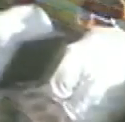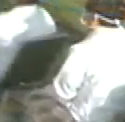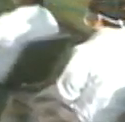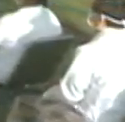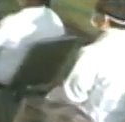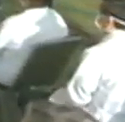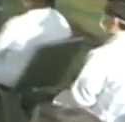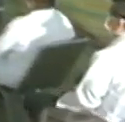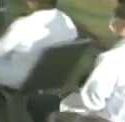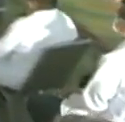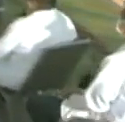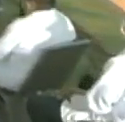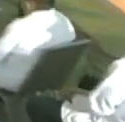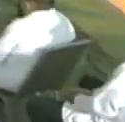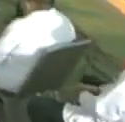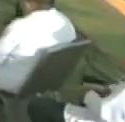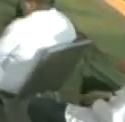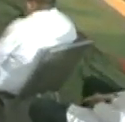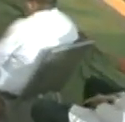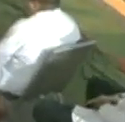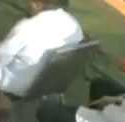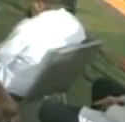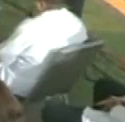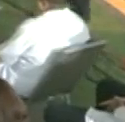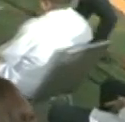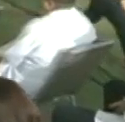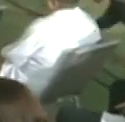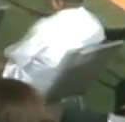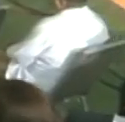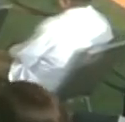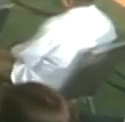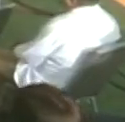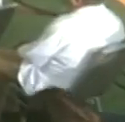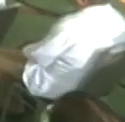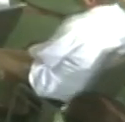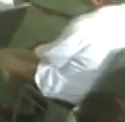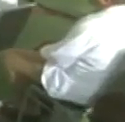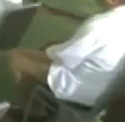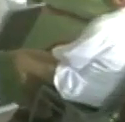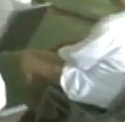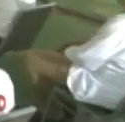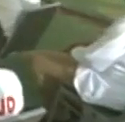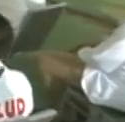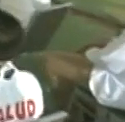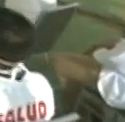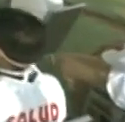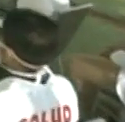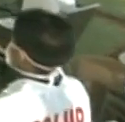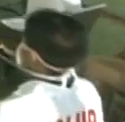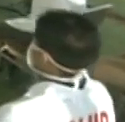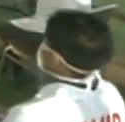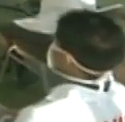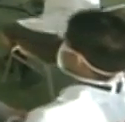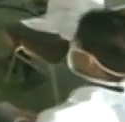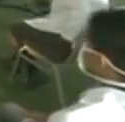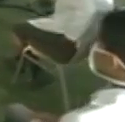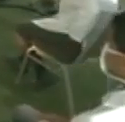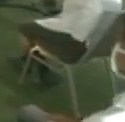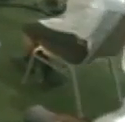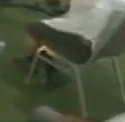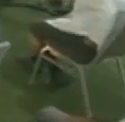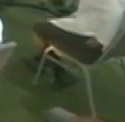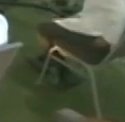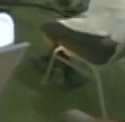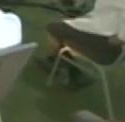Bueno, buenas tardes, Venezuela. Aquí, al frente de la batalla todos los días, saludo a toda